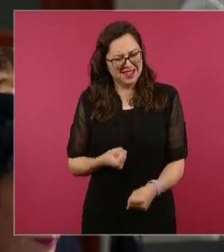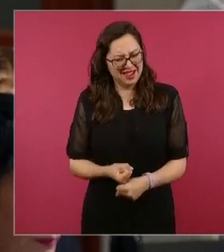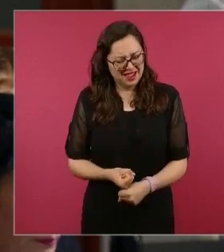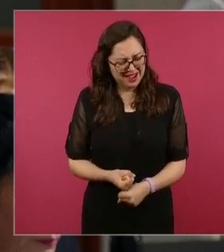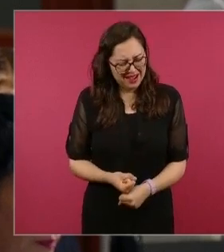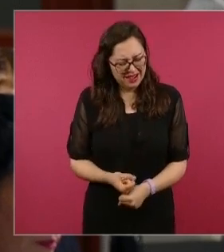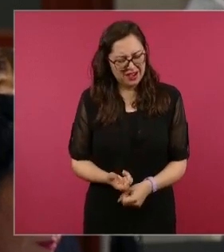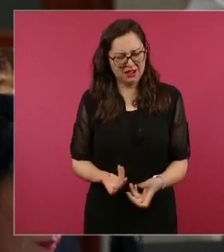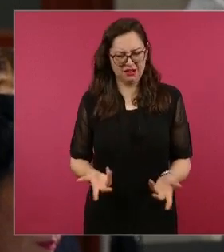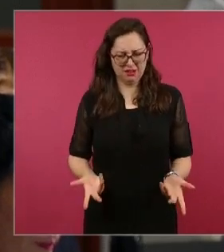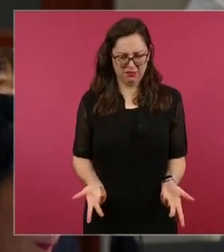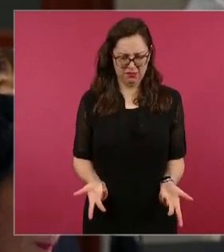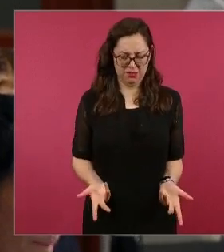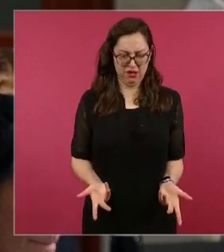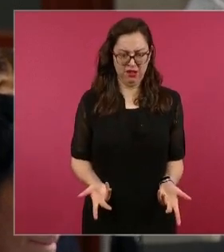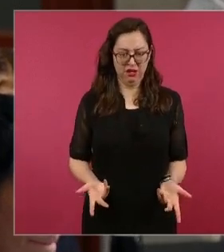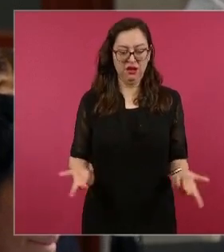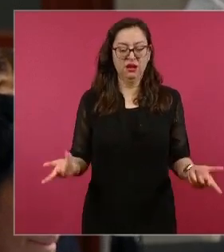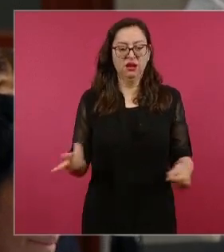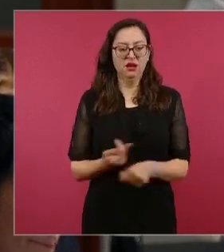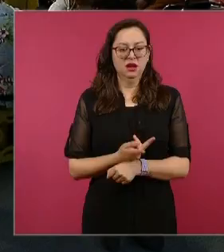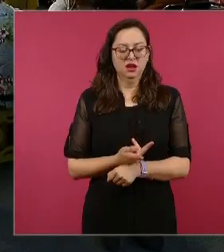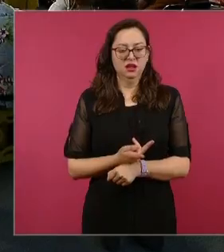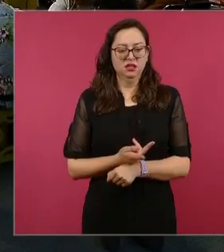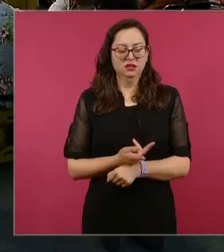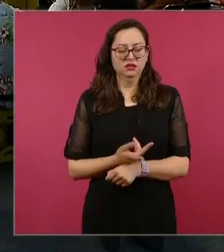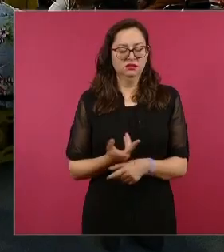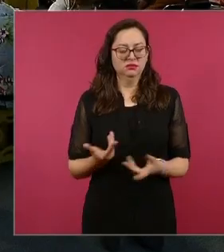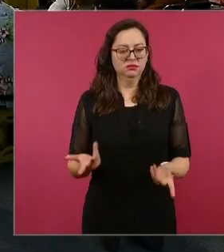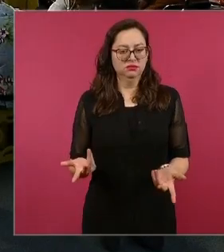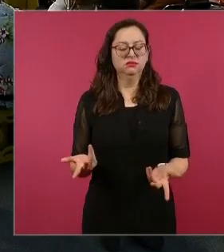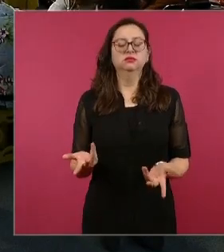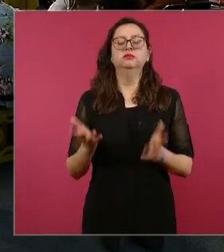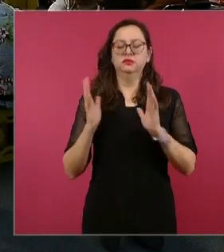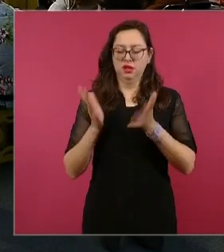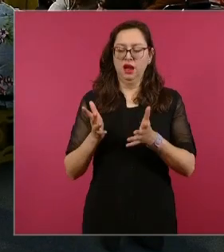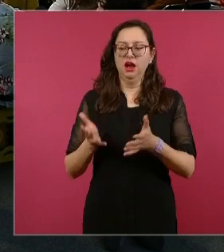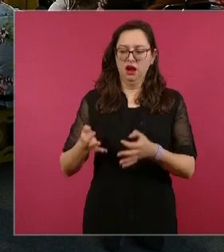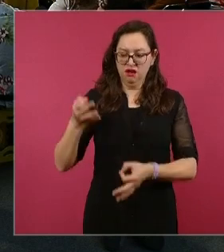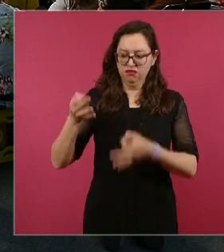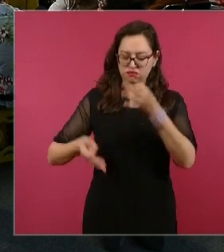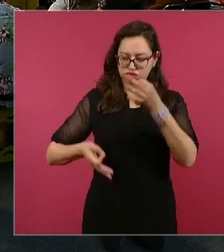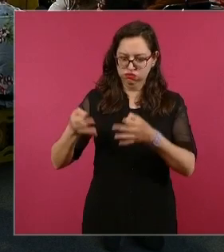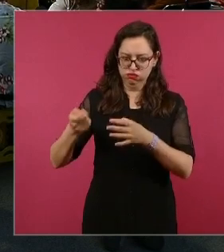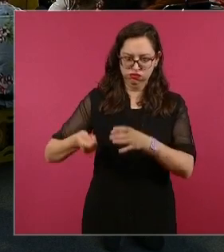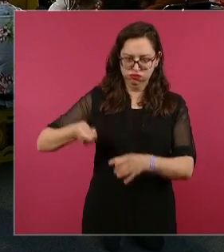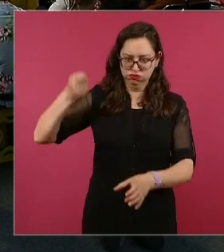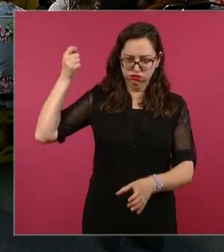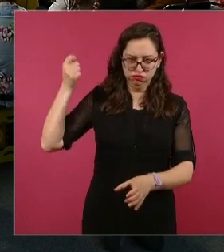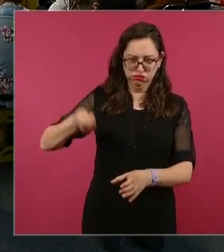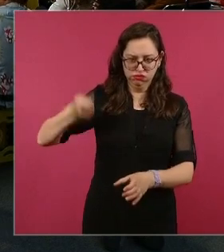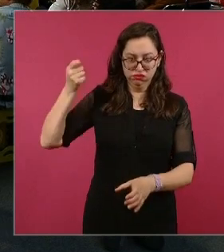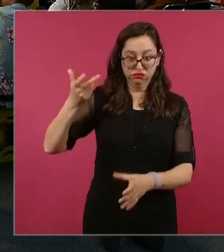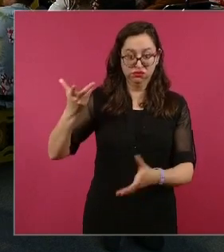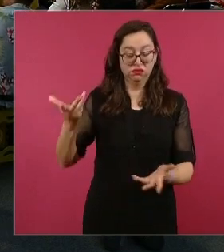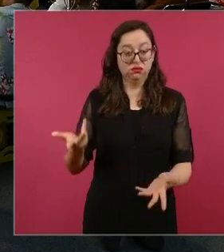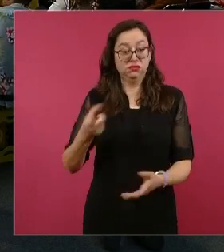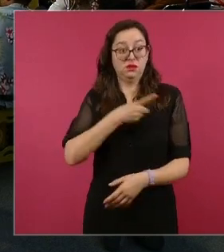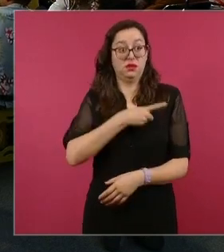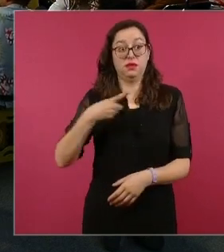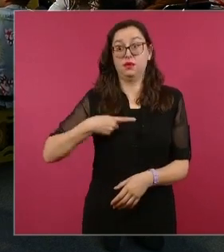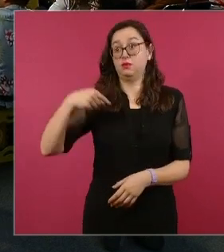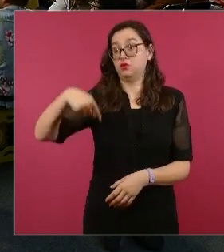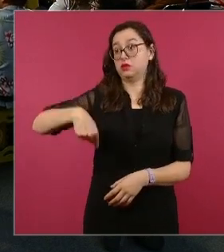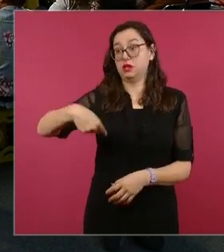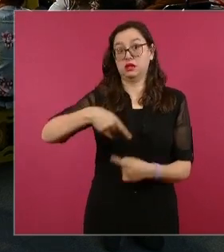bueno, ya lo sentenciaron, presidente, después de la exposición, ya pues parece que hay que exponer al Poder Judicial para